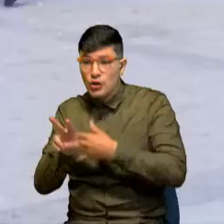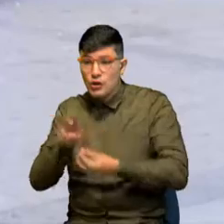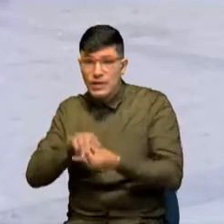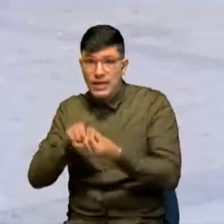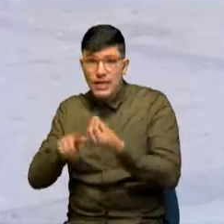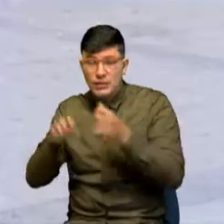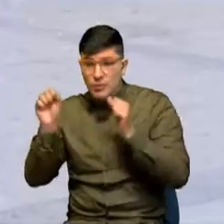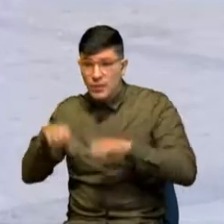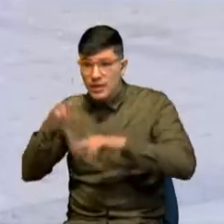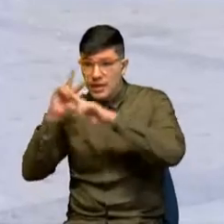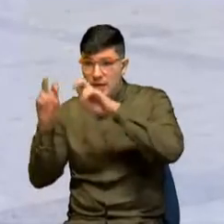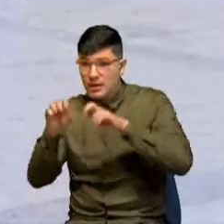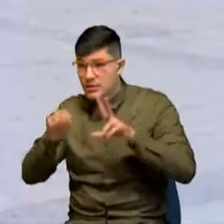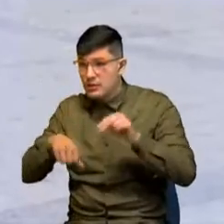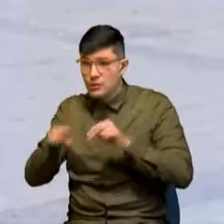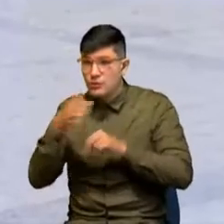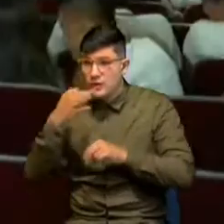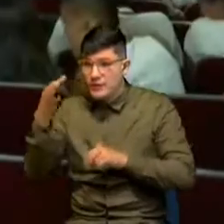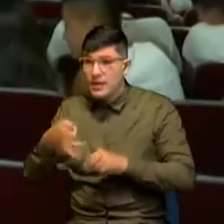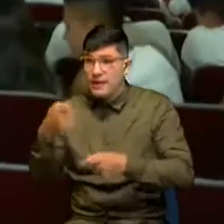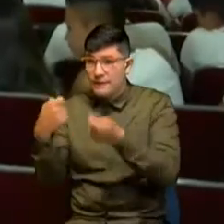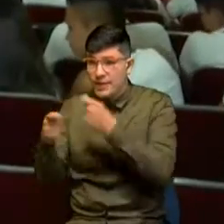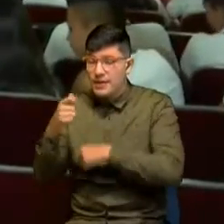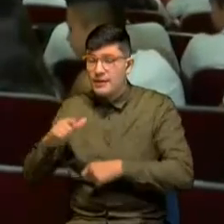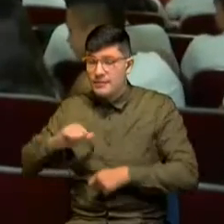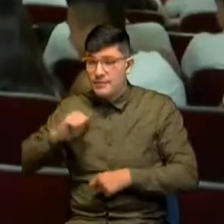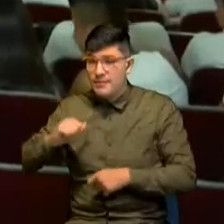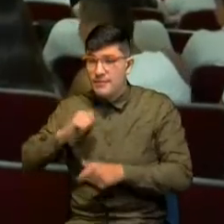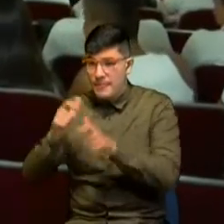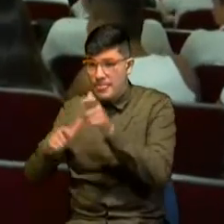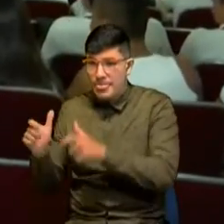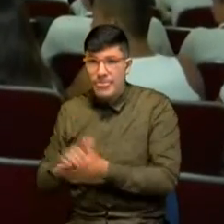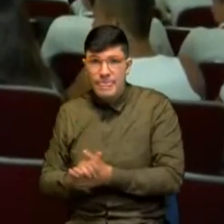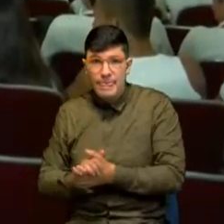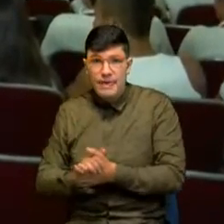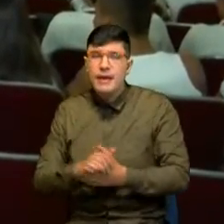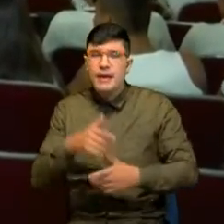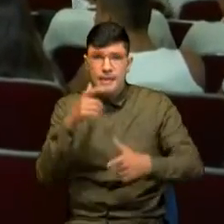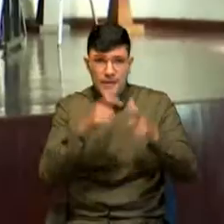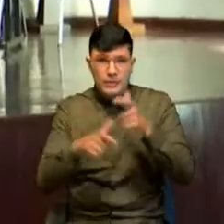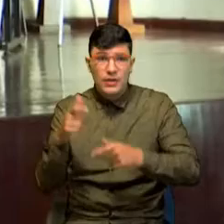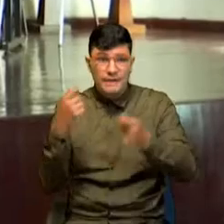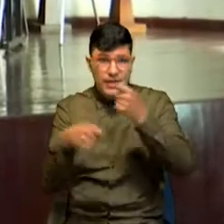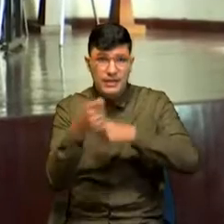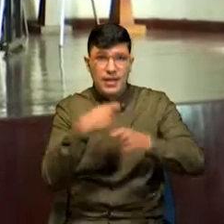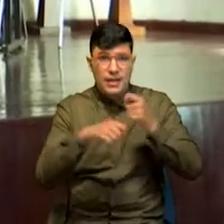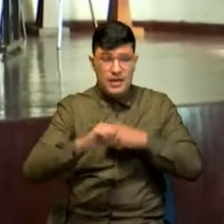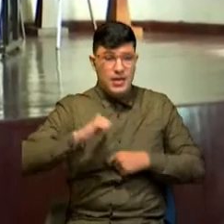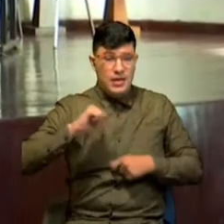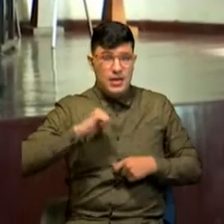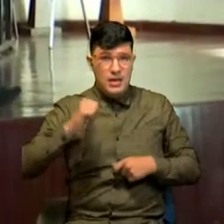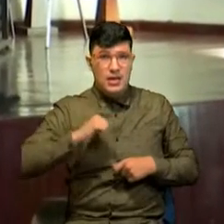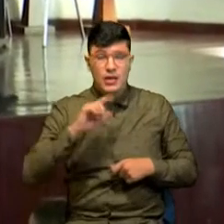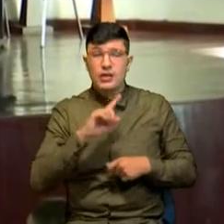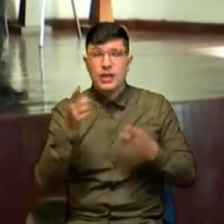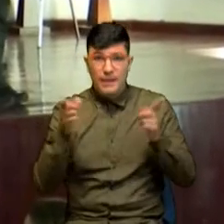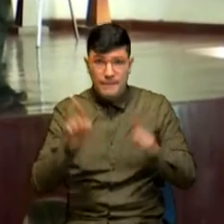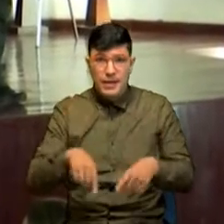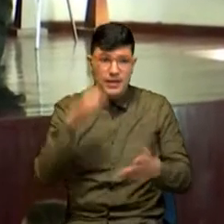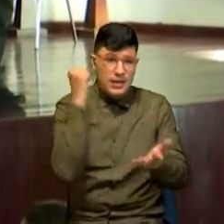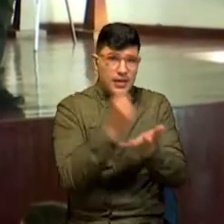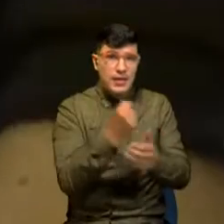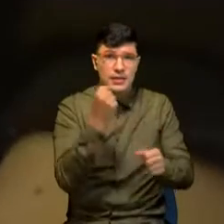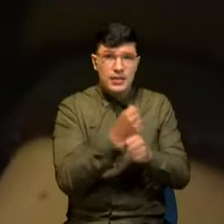la comisión de ese delito el delito de trata de personas no sólo hace referencia a la explotación sexual el trabajo forzoso la